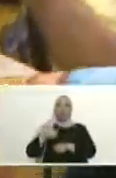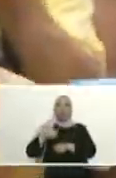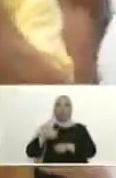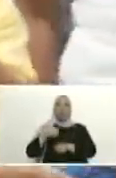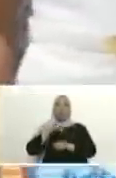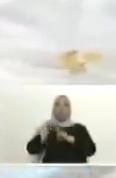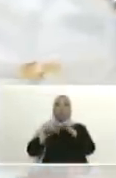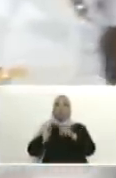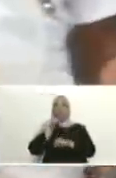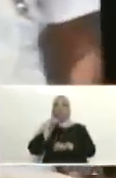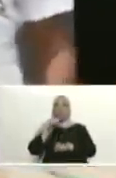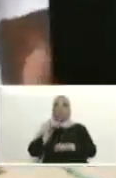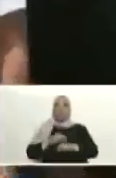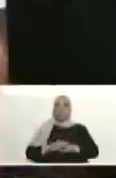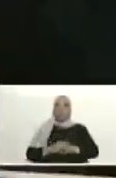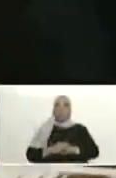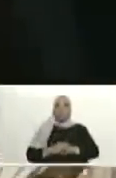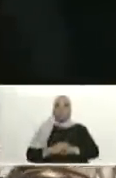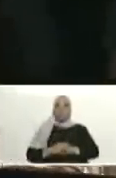patria.